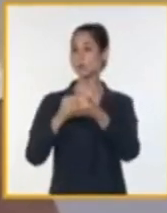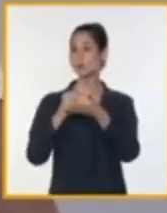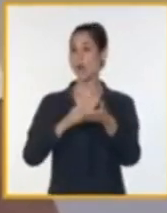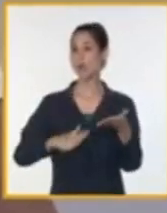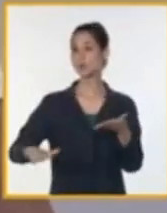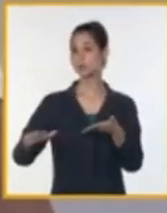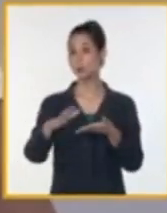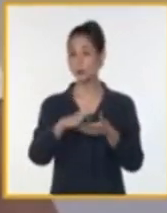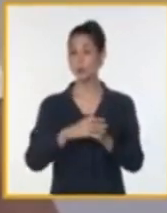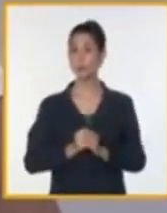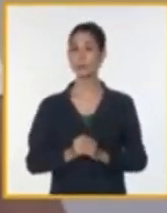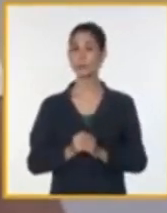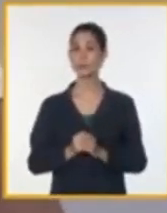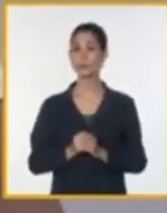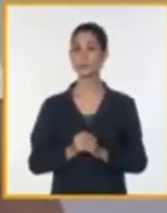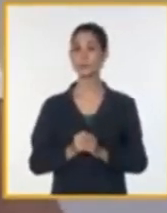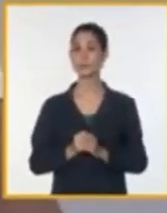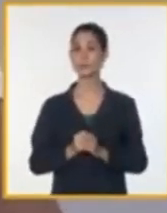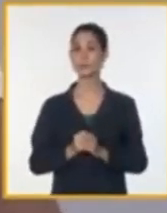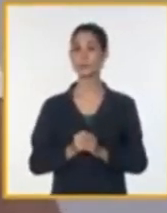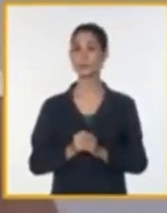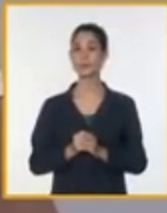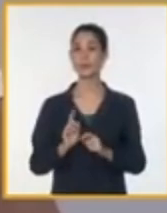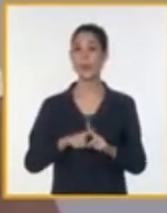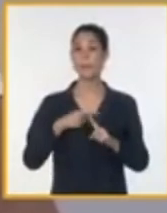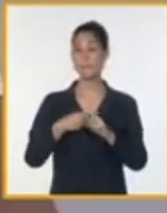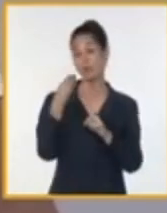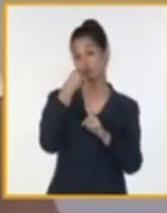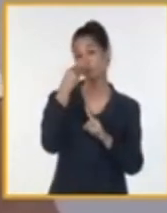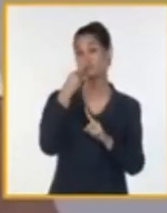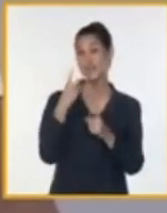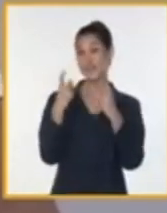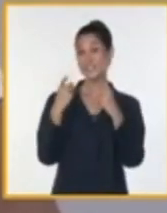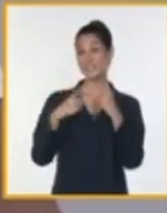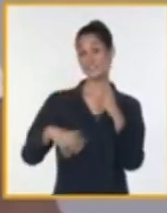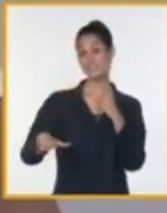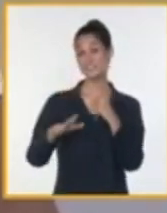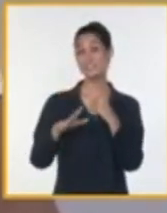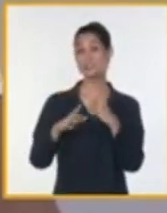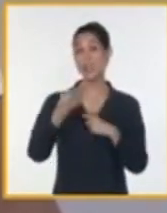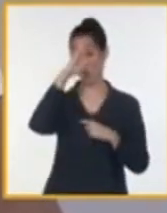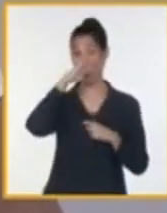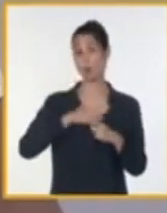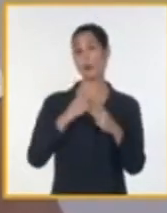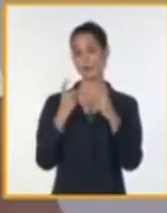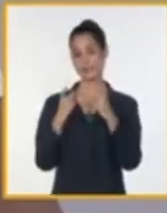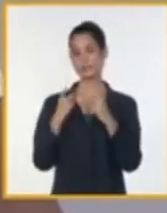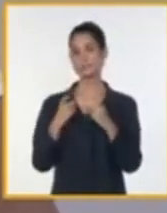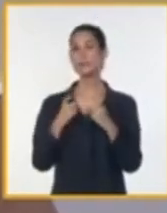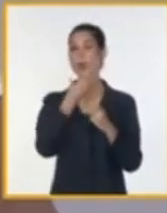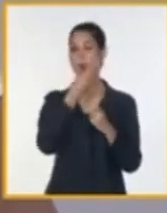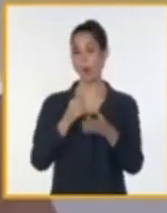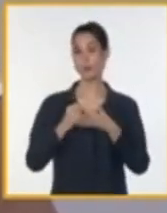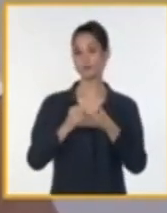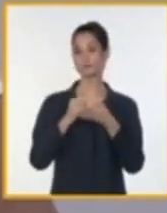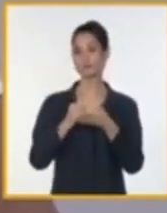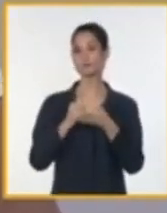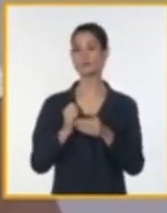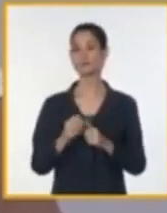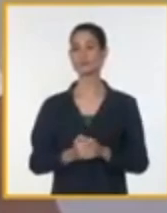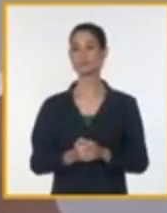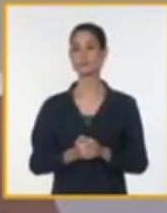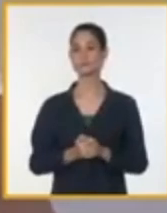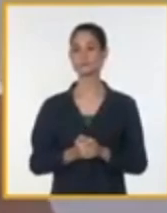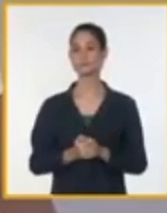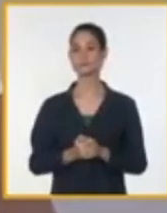calidad de los insumos en la mesa del cubano. Desde esa perspectiva estamos dimensionando tres formas de movilización o tres formas de